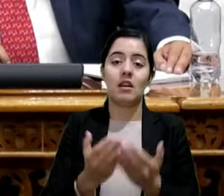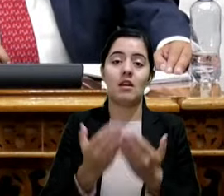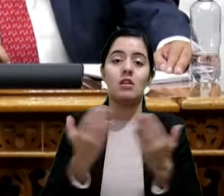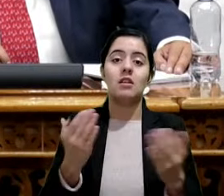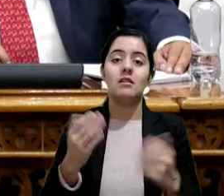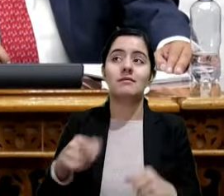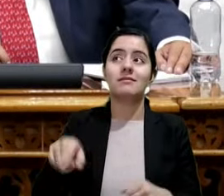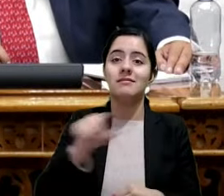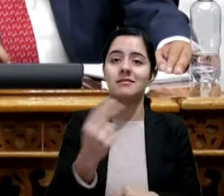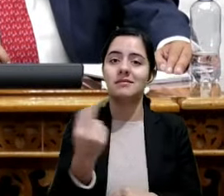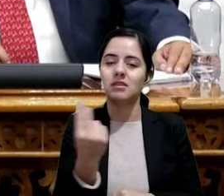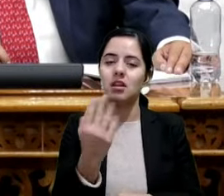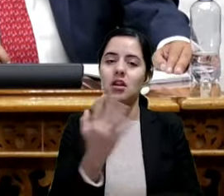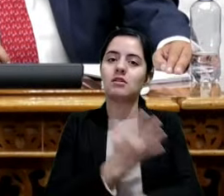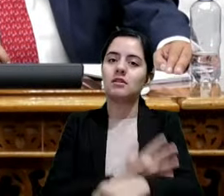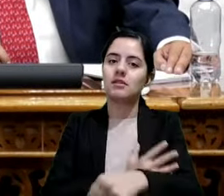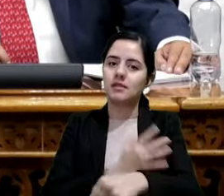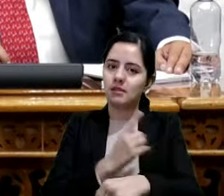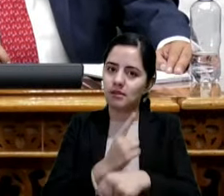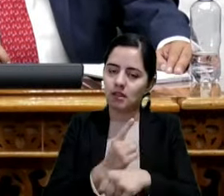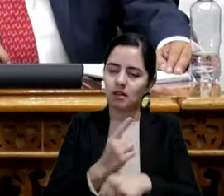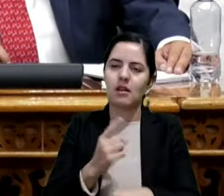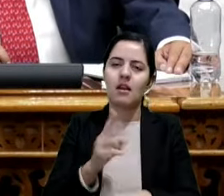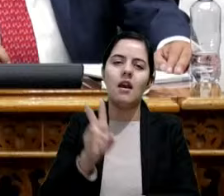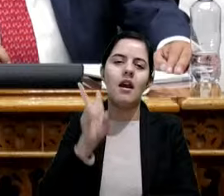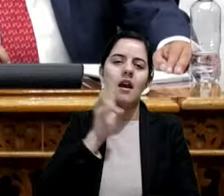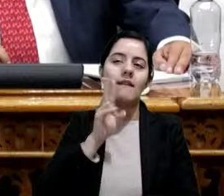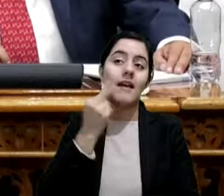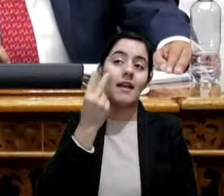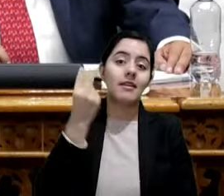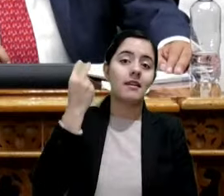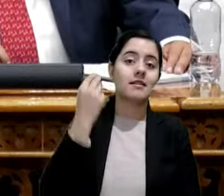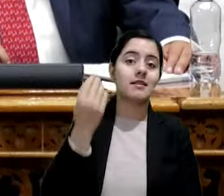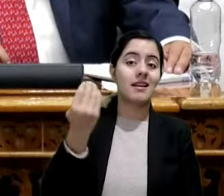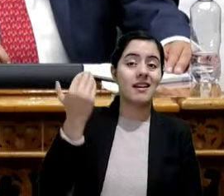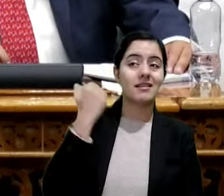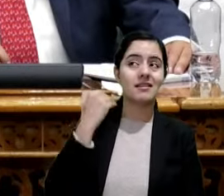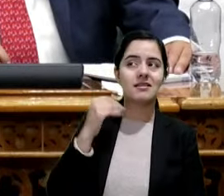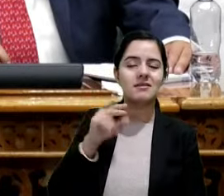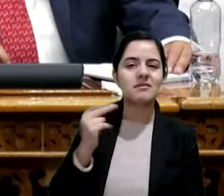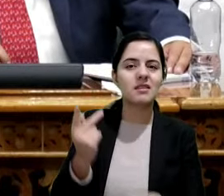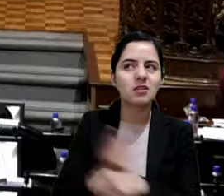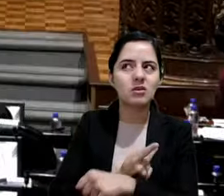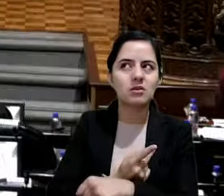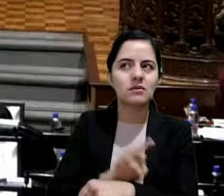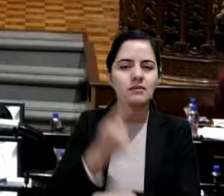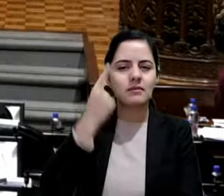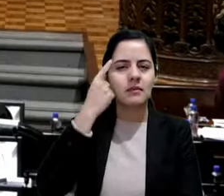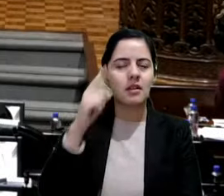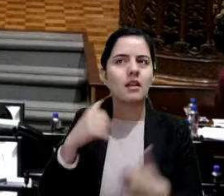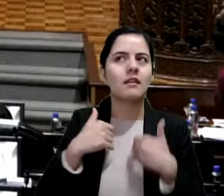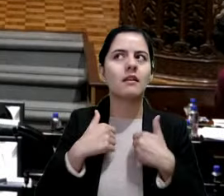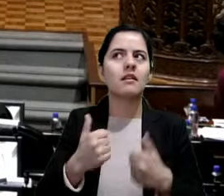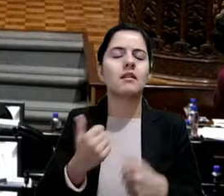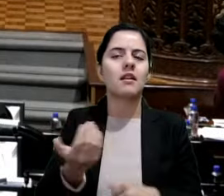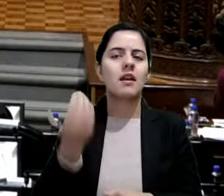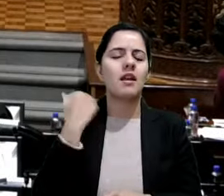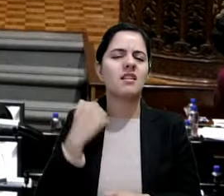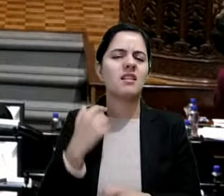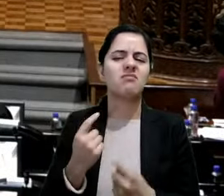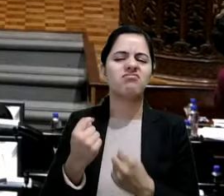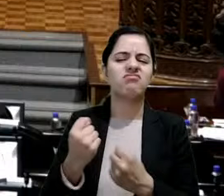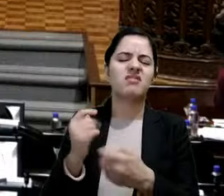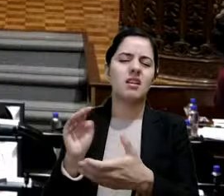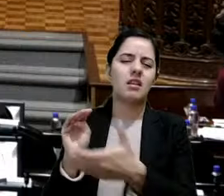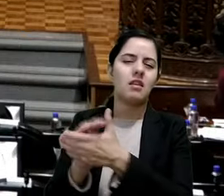y voltear atrás, para comprender que todo eso que se dejó de hacer y no se hizo en los